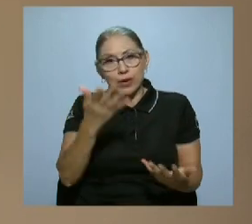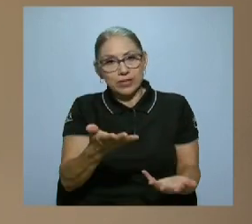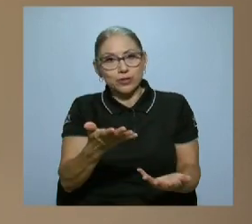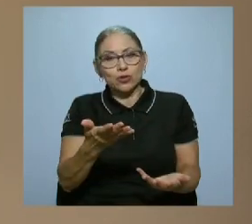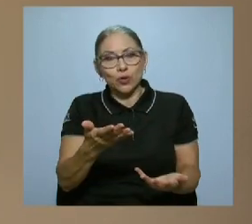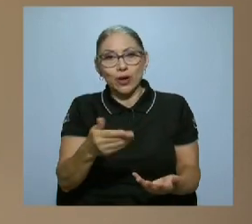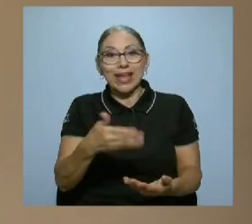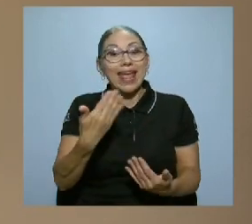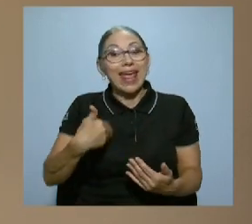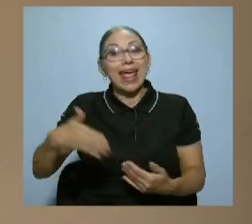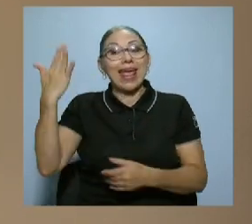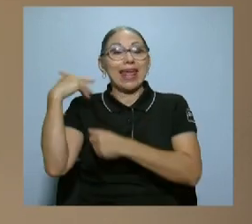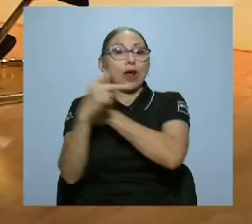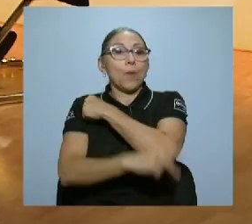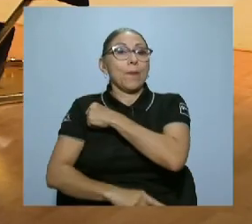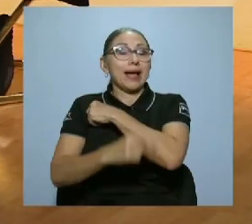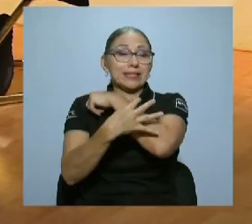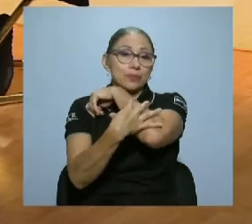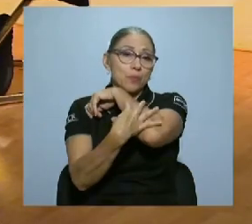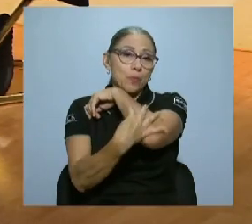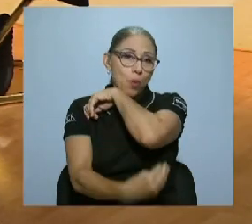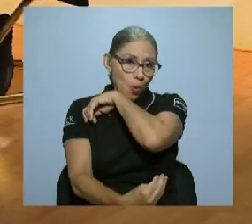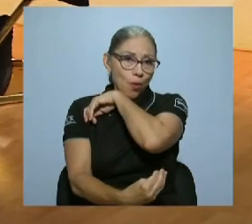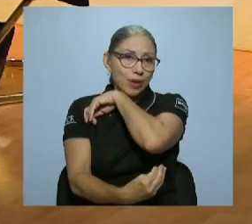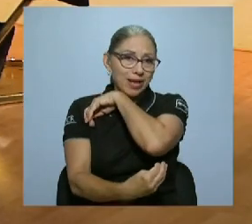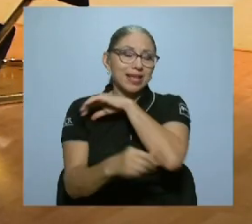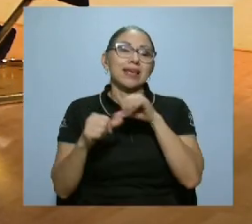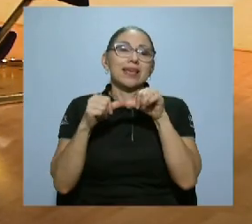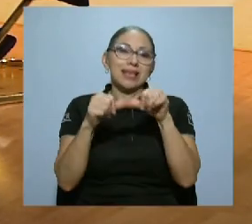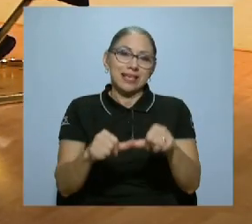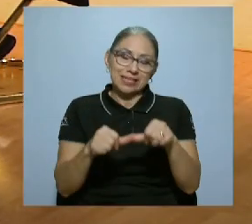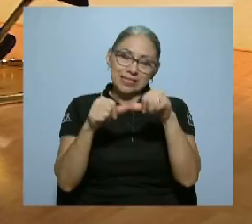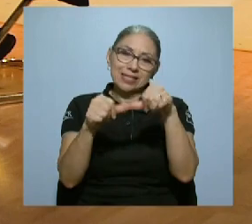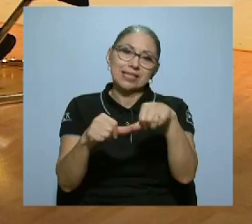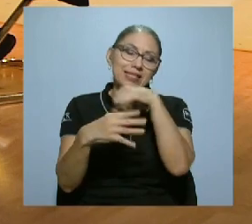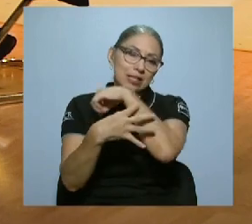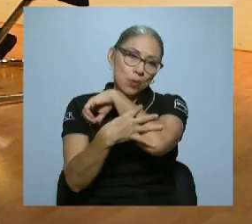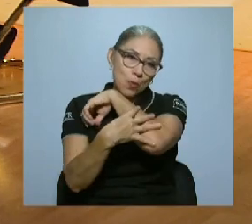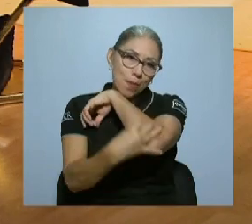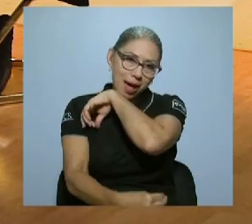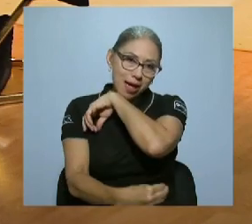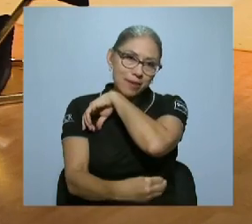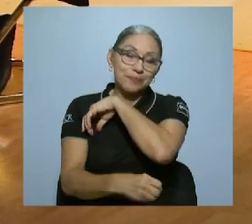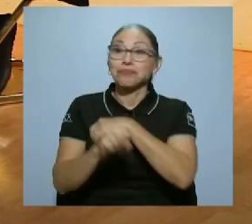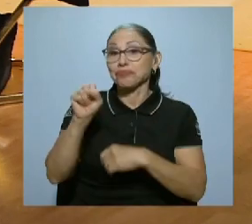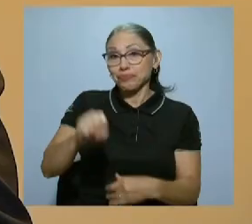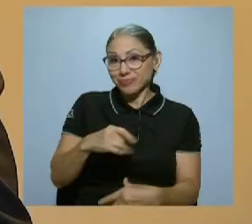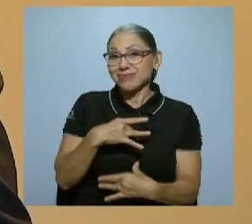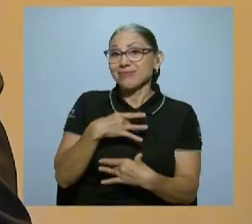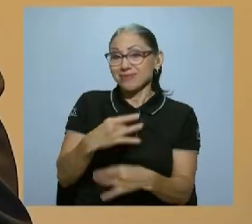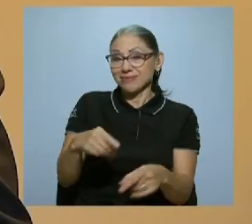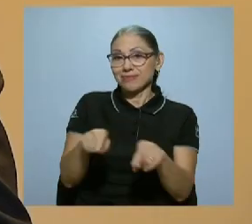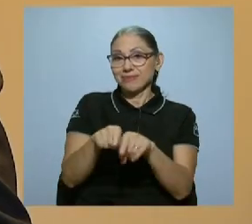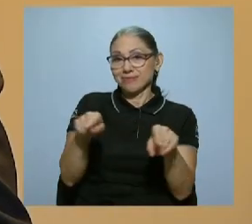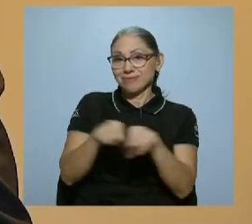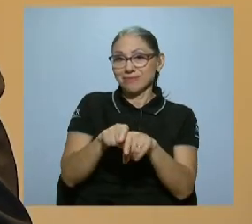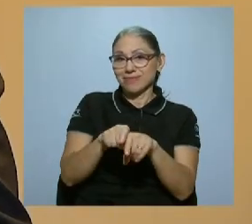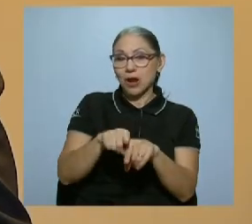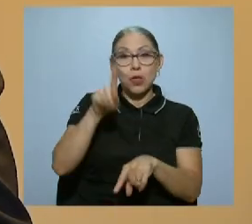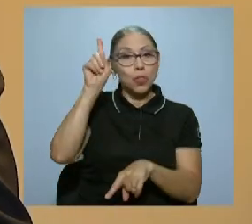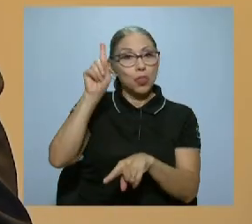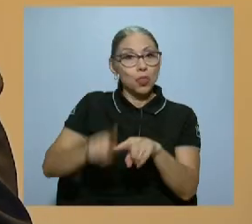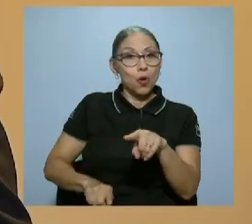era un país muy pobre y sigue siendo bastante pobre. Sí, interesante. Además, no podemos obviar, desde el punto de